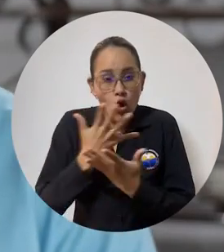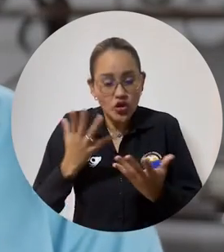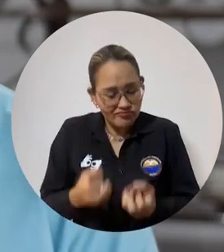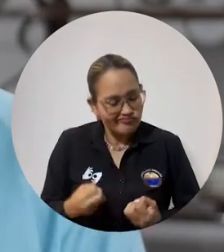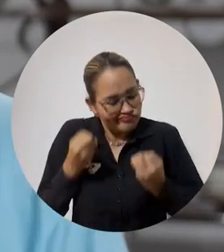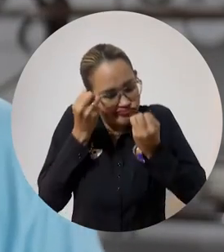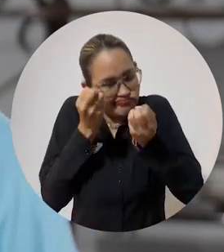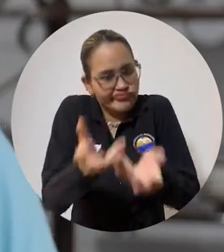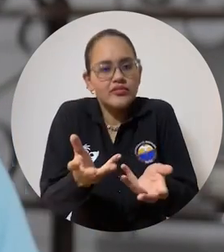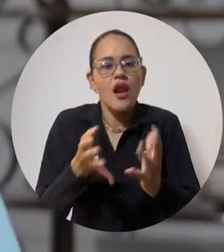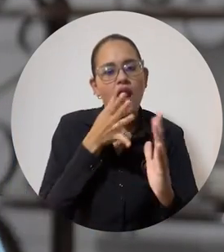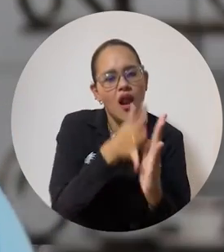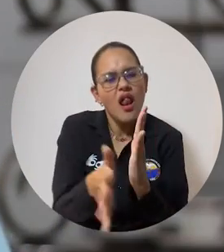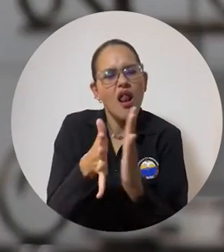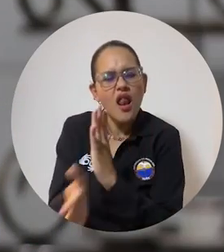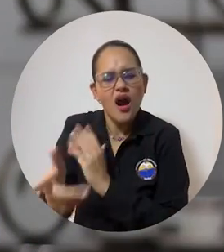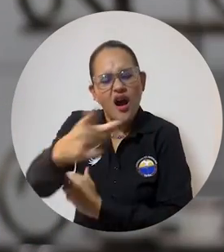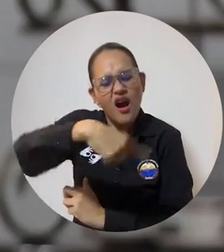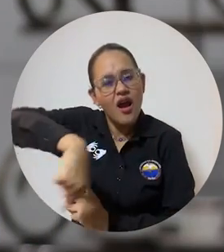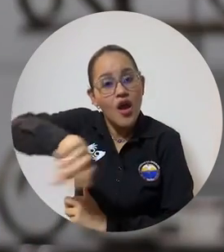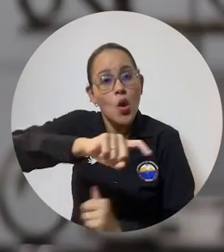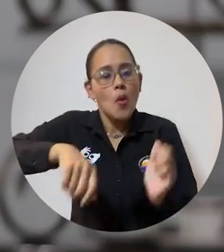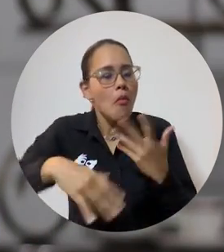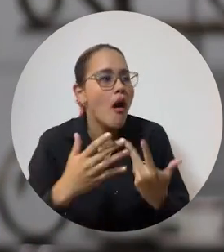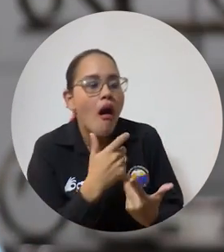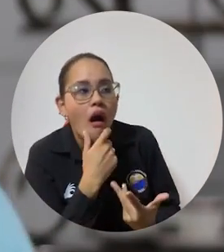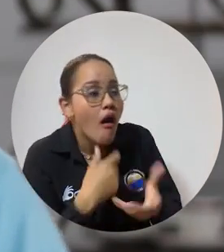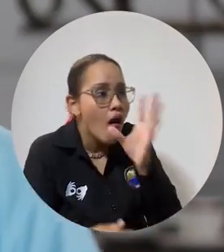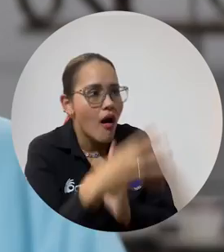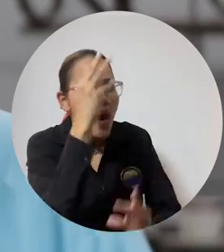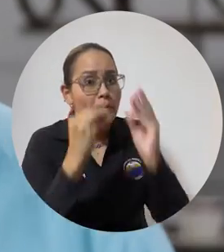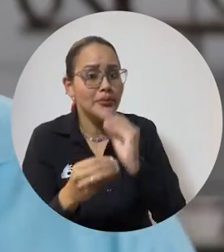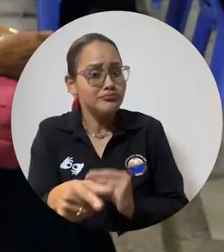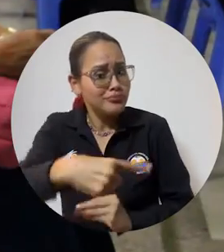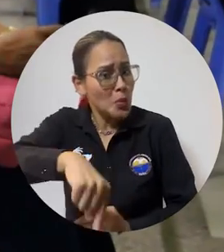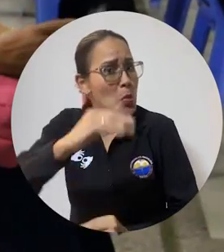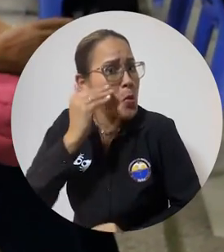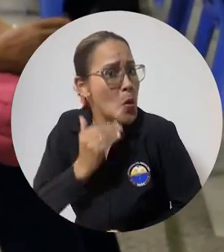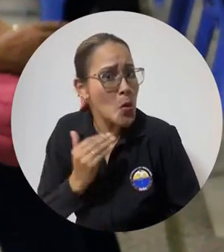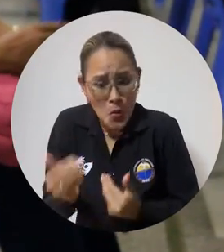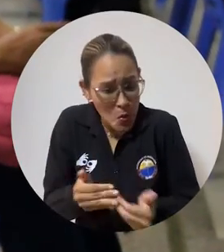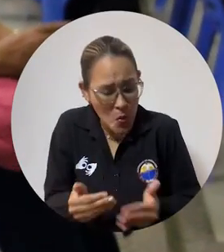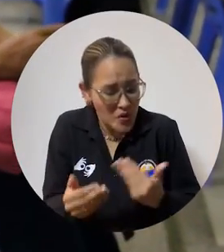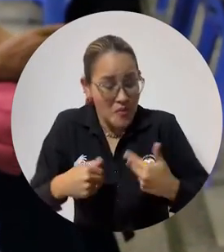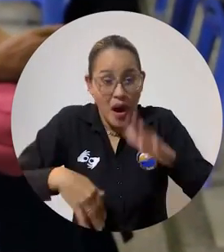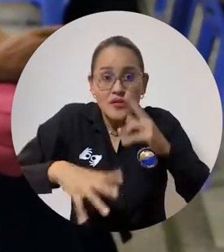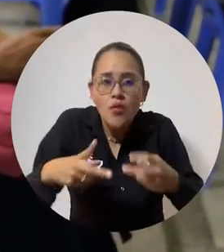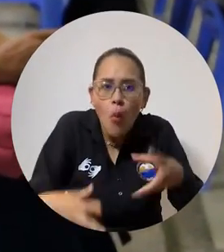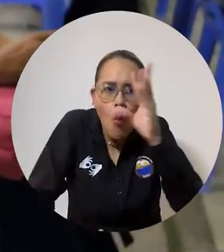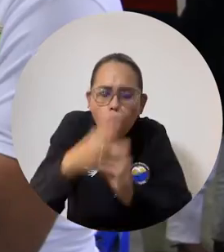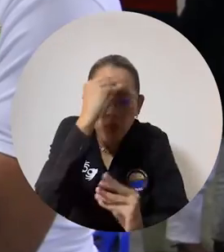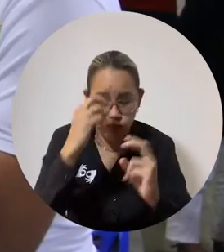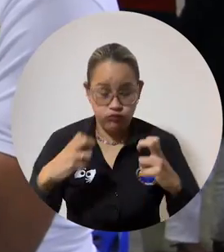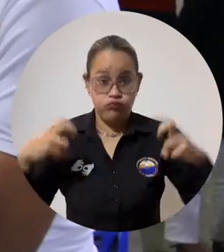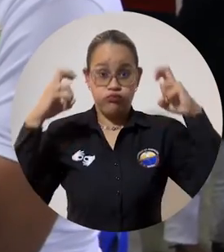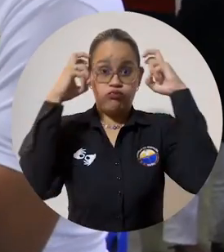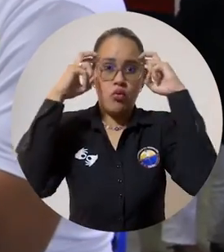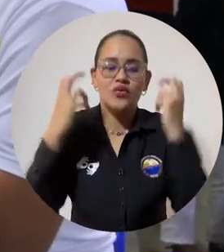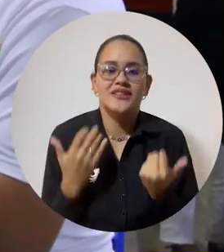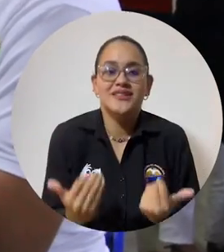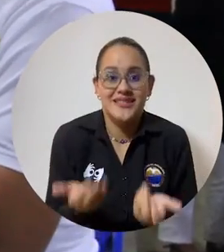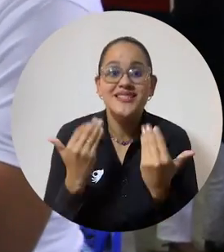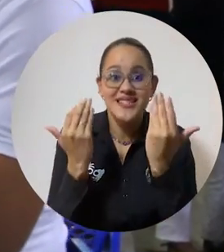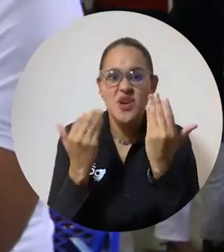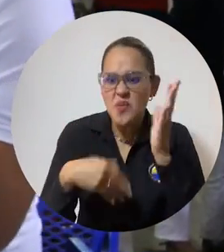conocimientos para que esos jóvenes los podamos direccionar y desde temprana edad explotar su conocimiento, levantar el